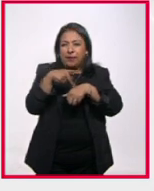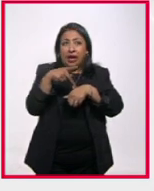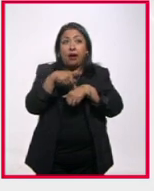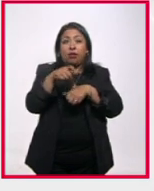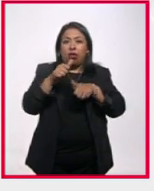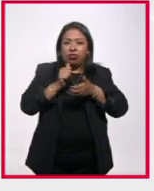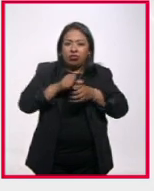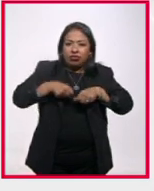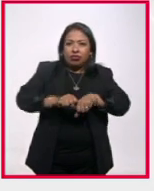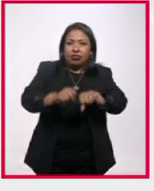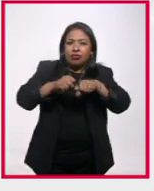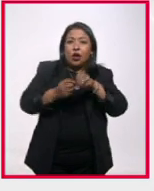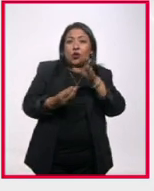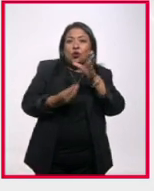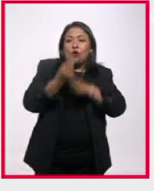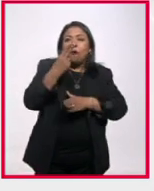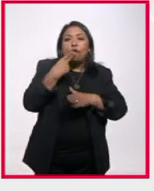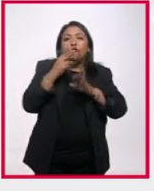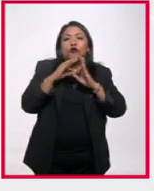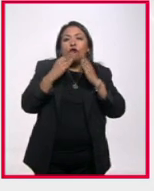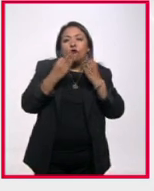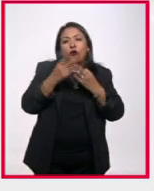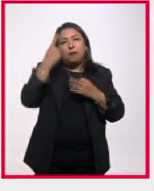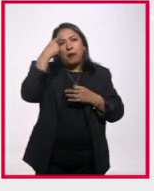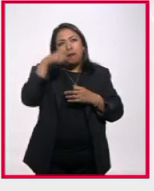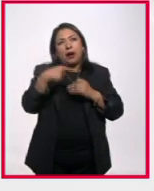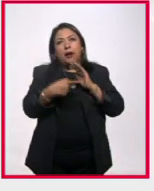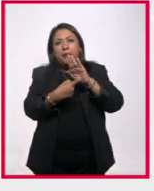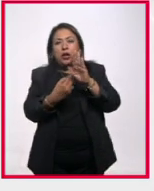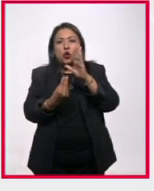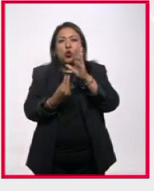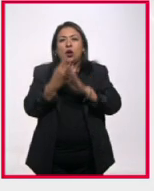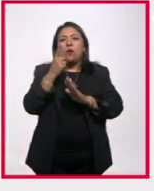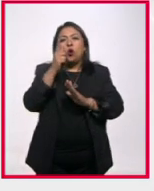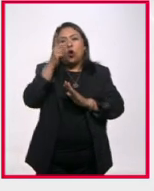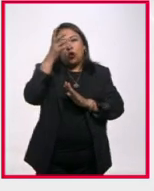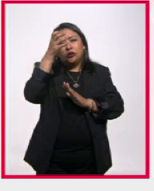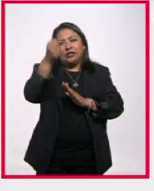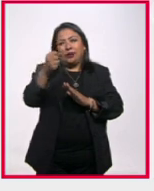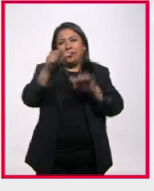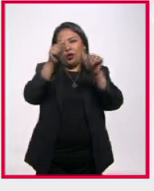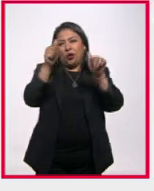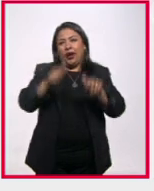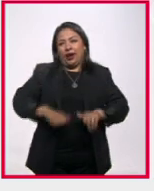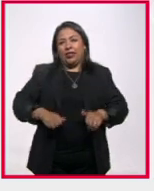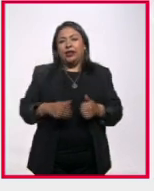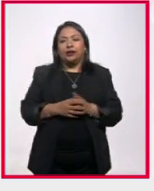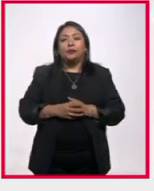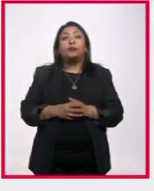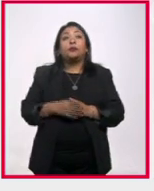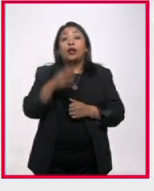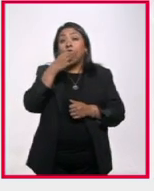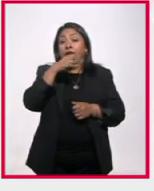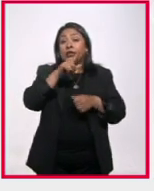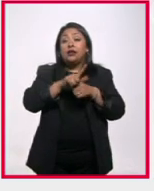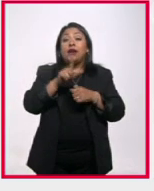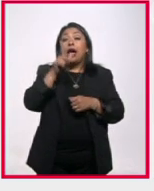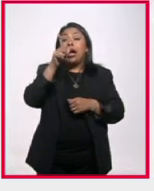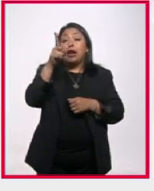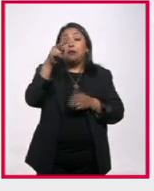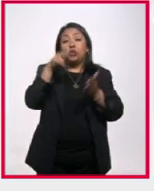que el artista califica como nuevos elementos y formas para otorgarles un nuevo significado artístico. El Festival de las